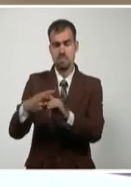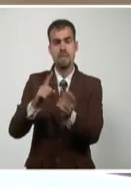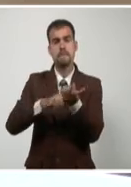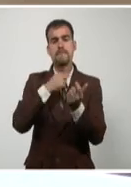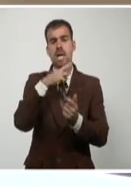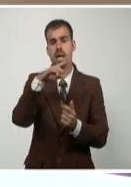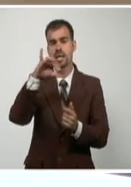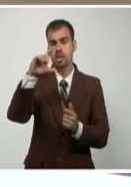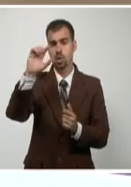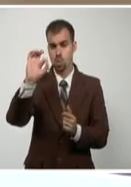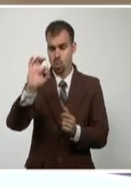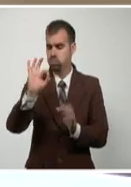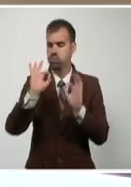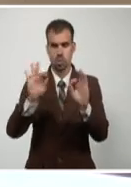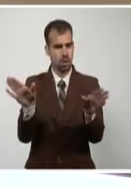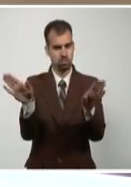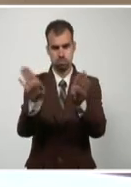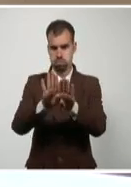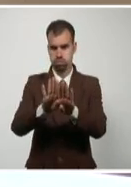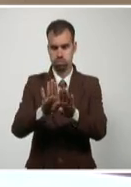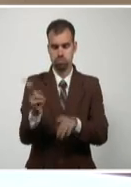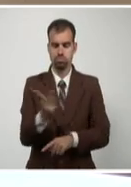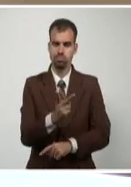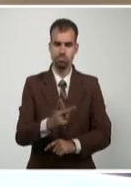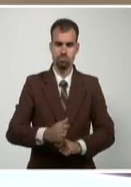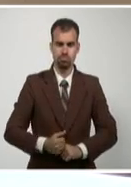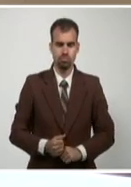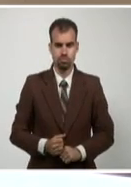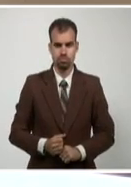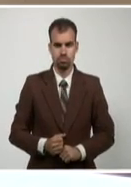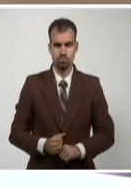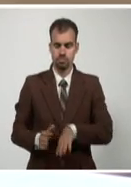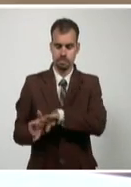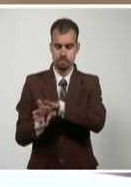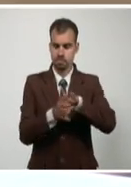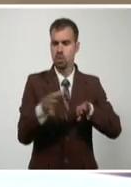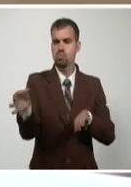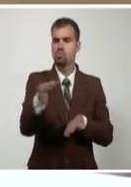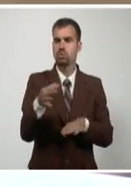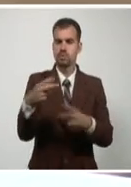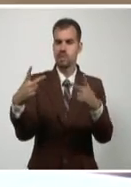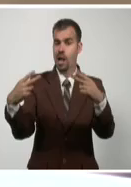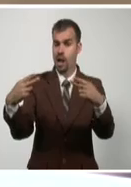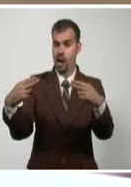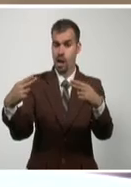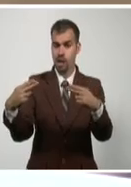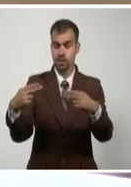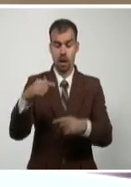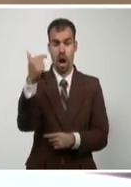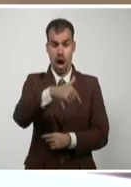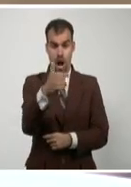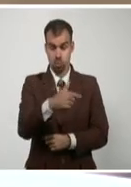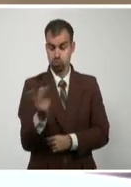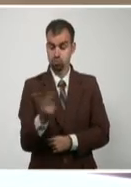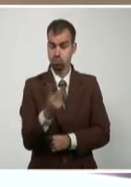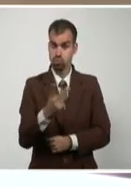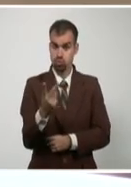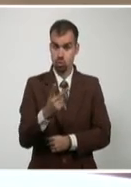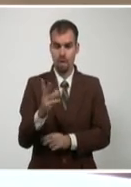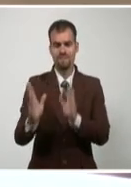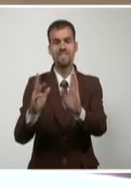autóctona. Pasar a la fase 1, Cárdenas y Jagüey Grande, ambos se encontraban en la fase